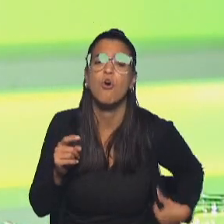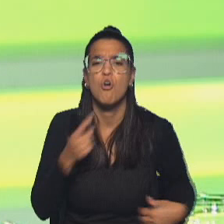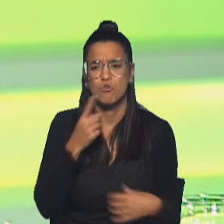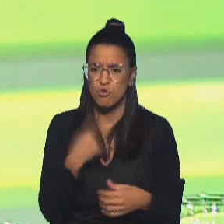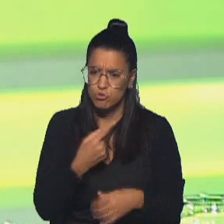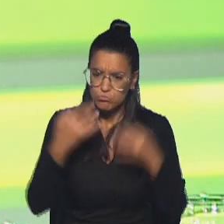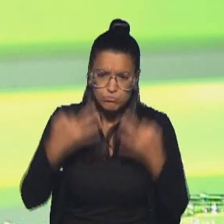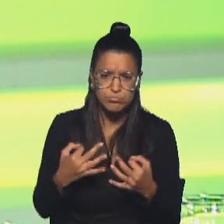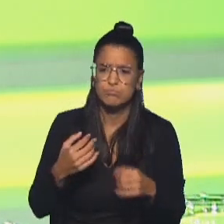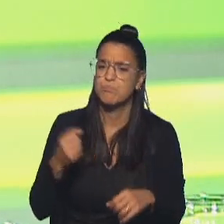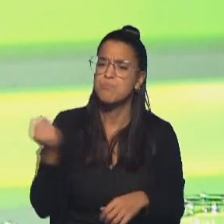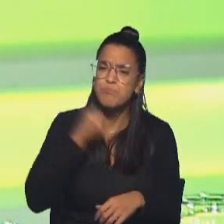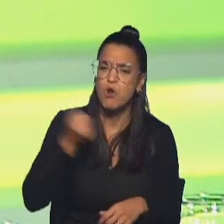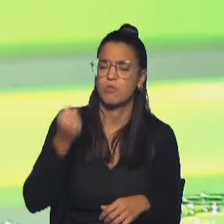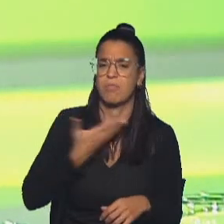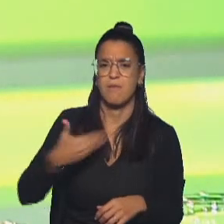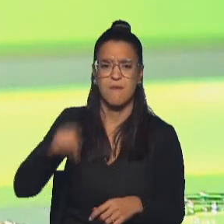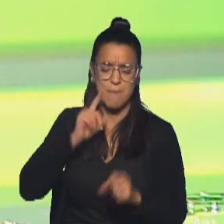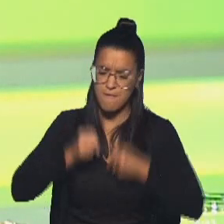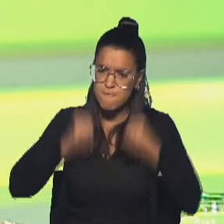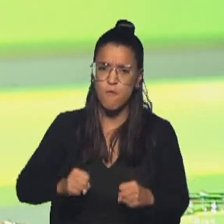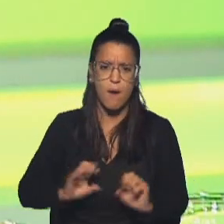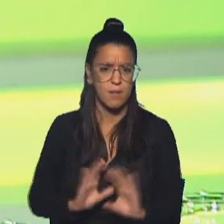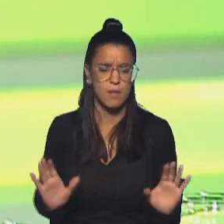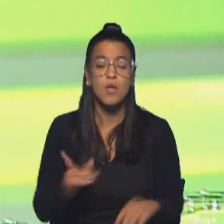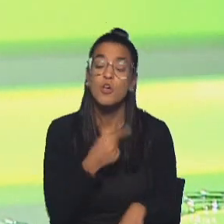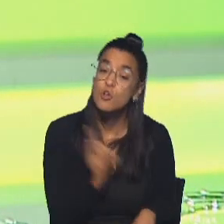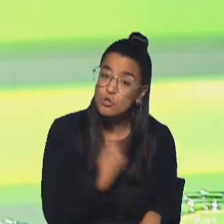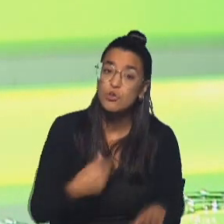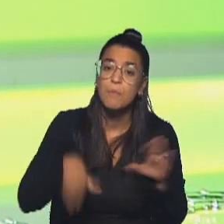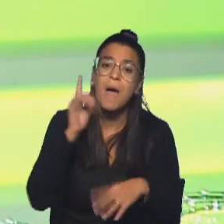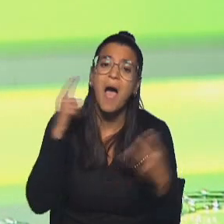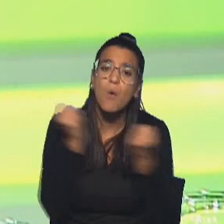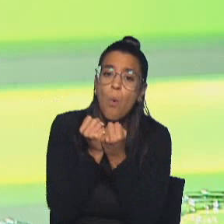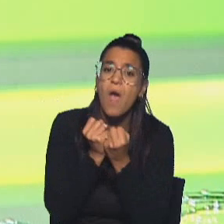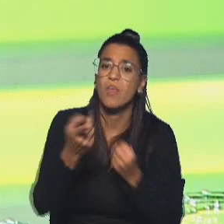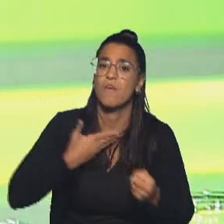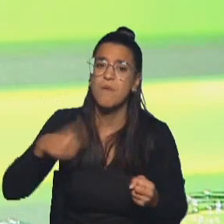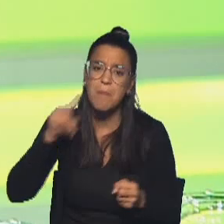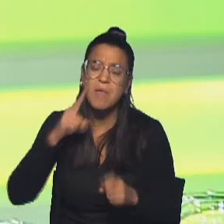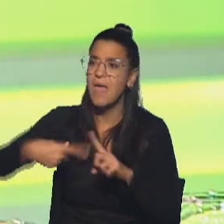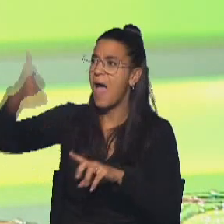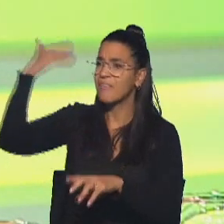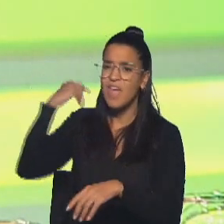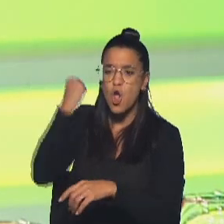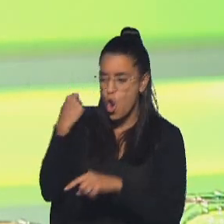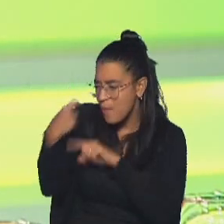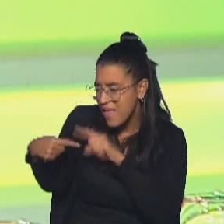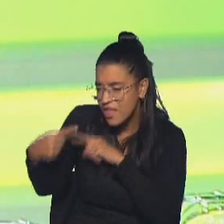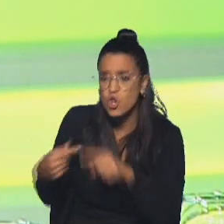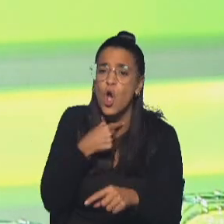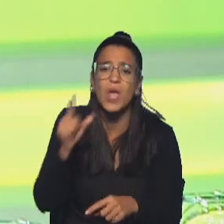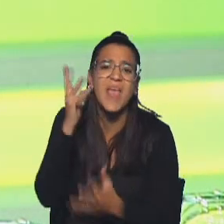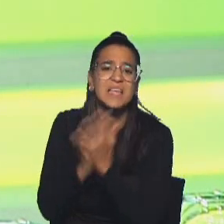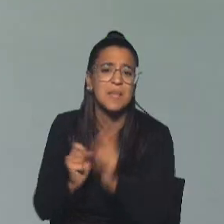firmeza singular con el fondo. Es más, tuvimos un acuerdo con el fondo que la ortodoxia económica del fondo no quería